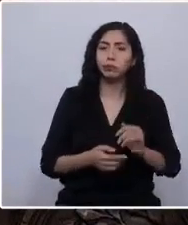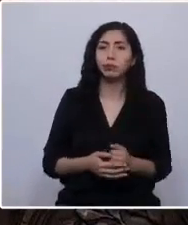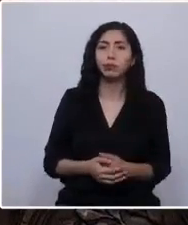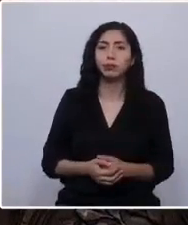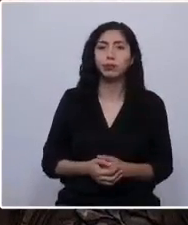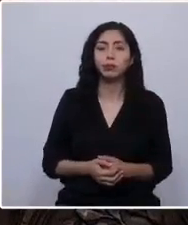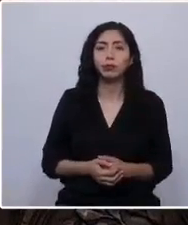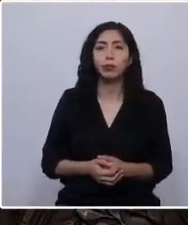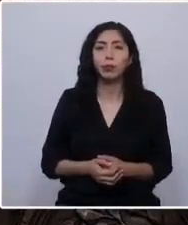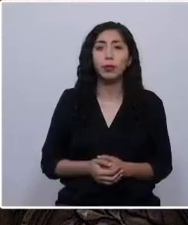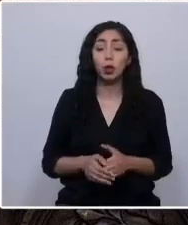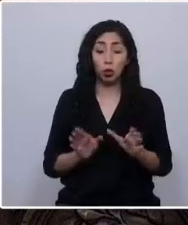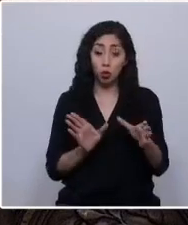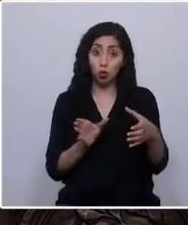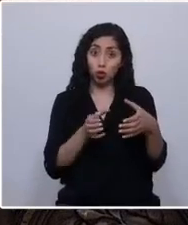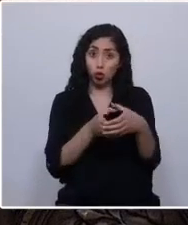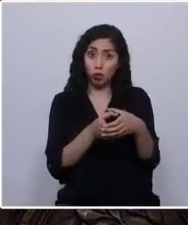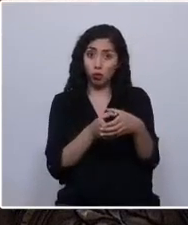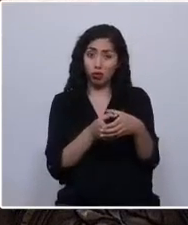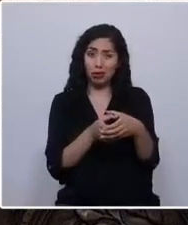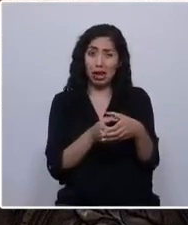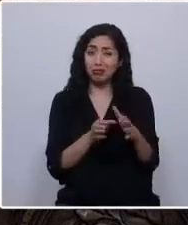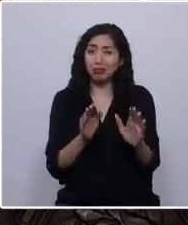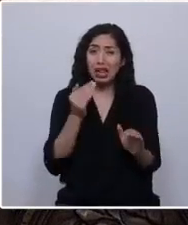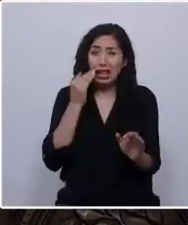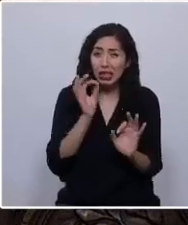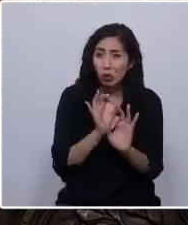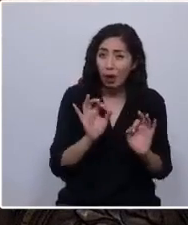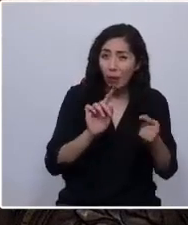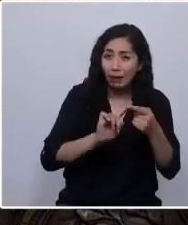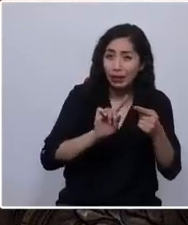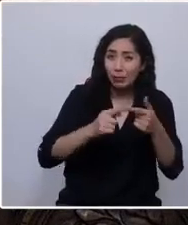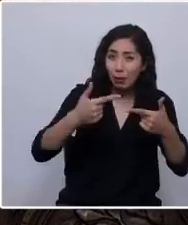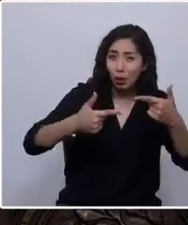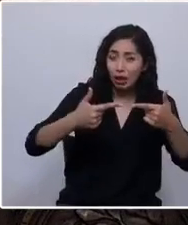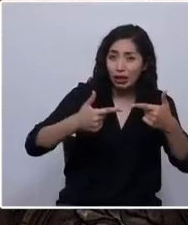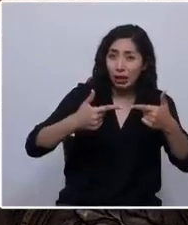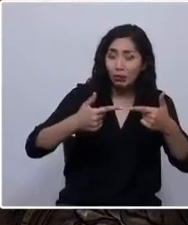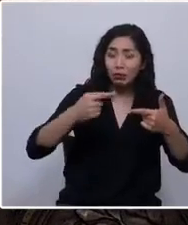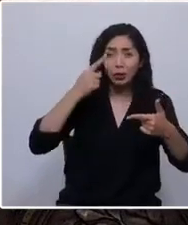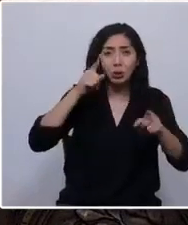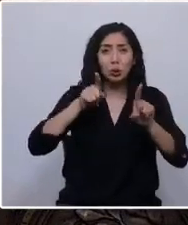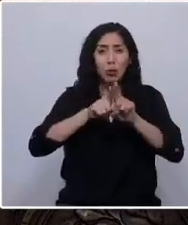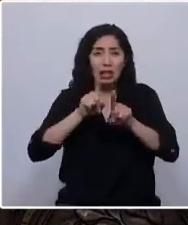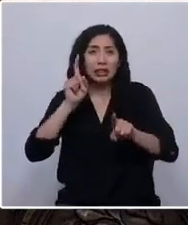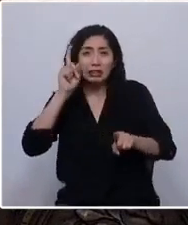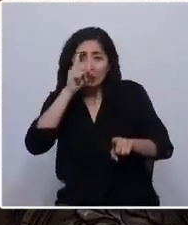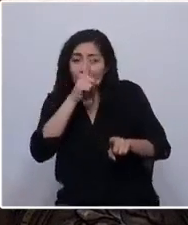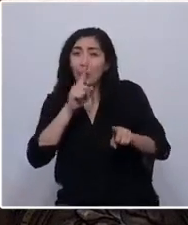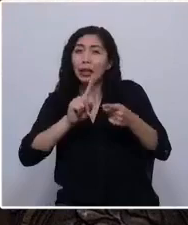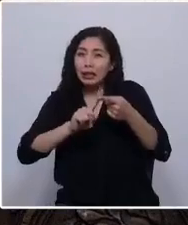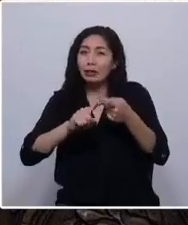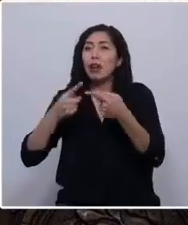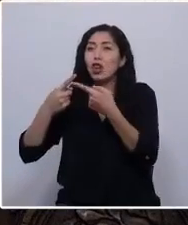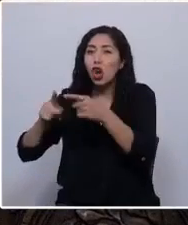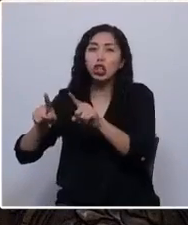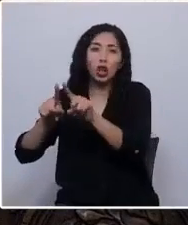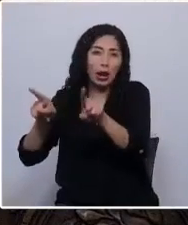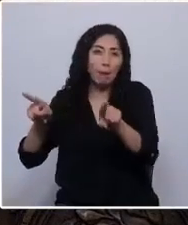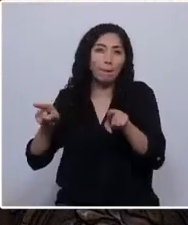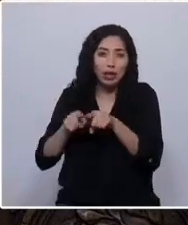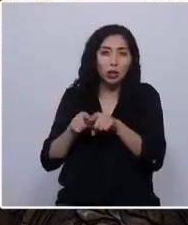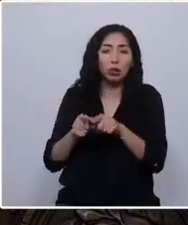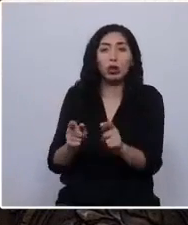Un grupo que no suele participar en política y con mucha dificultad lo hace en otros espacios por estar